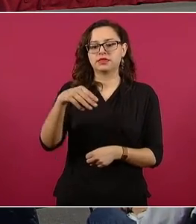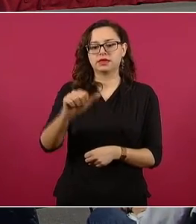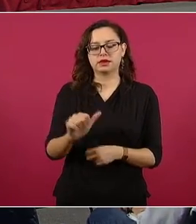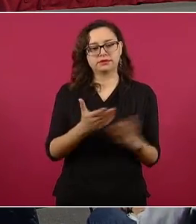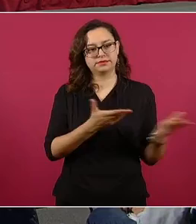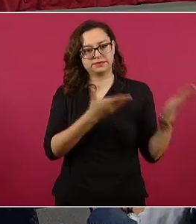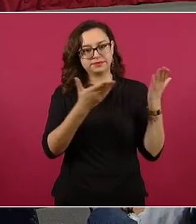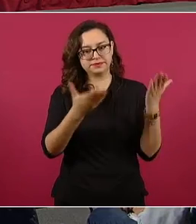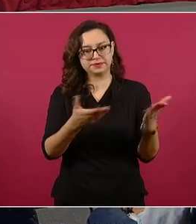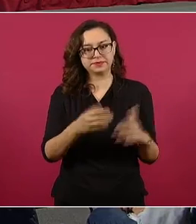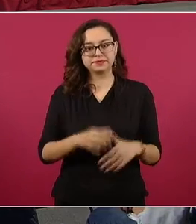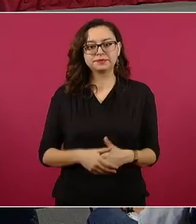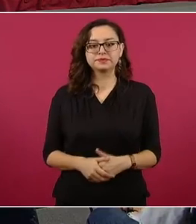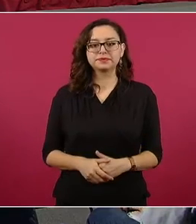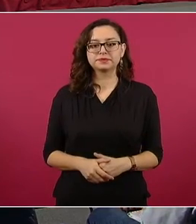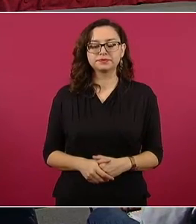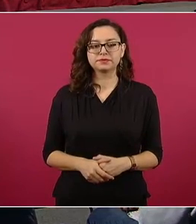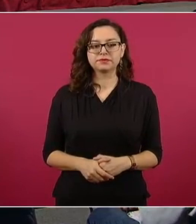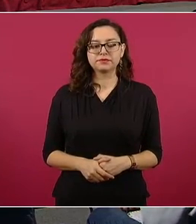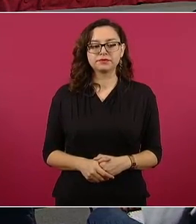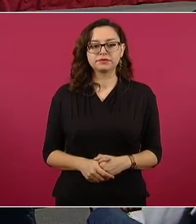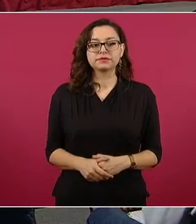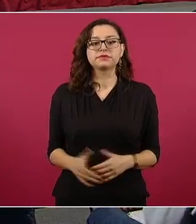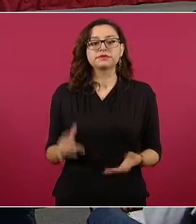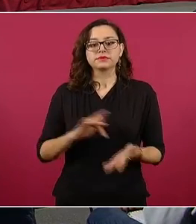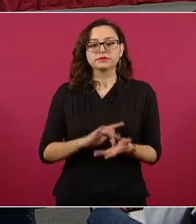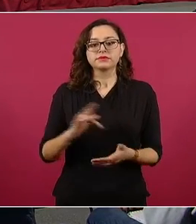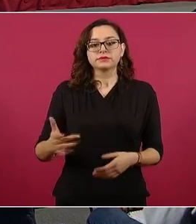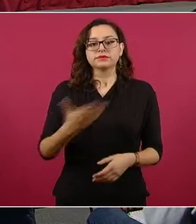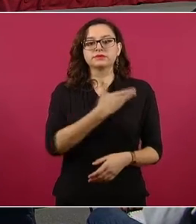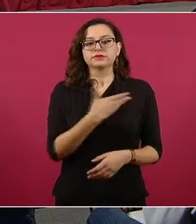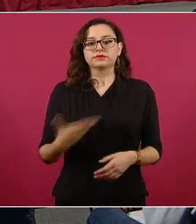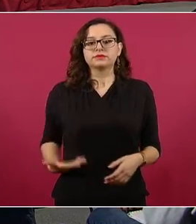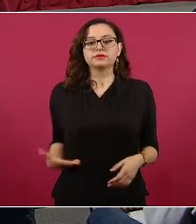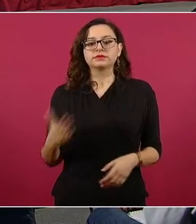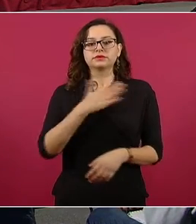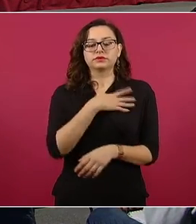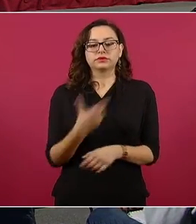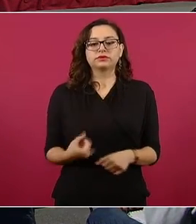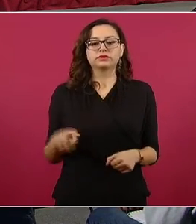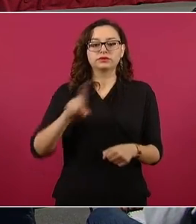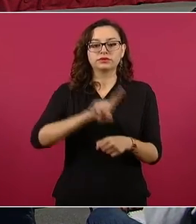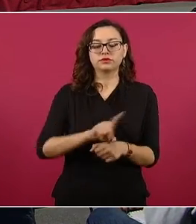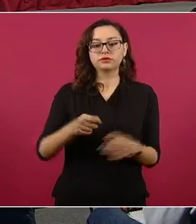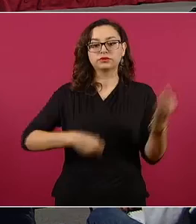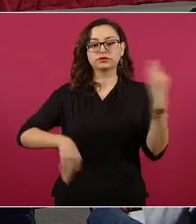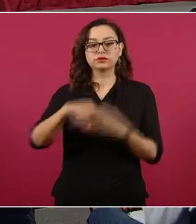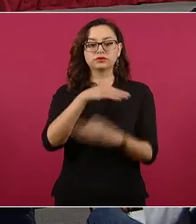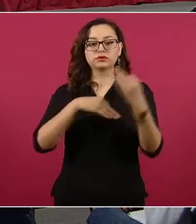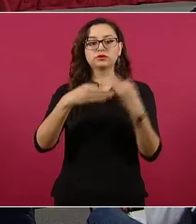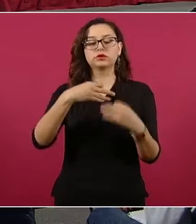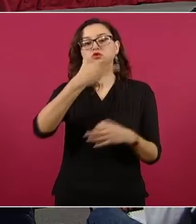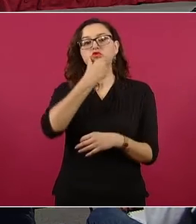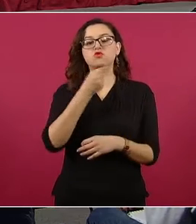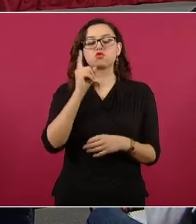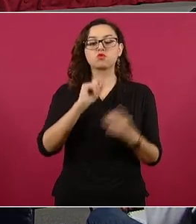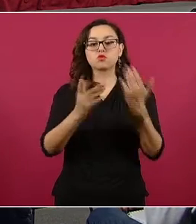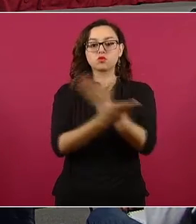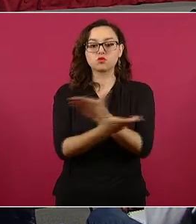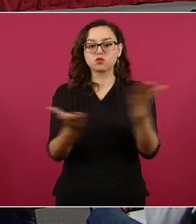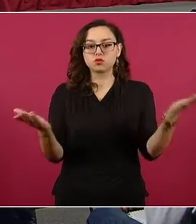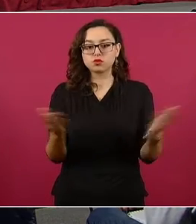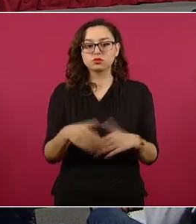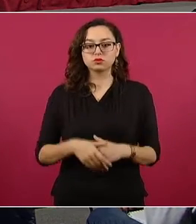Adelante, Laura. Gracias, señor presidente. Muy buen día. Buen día para todos y para todas. Me voy a